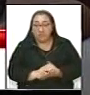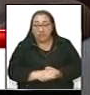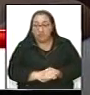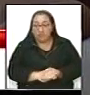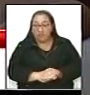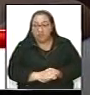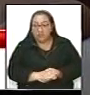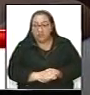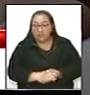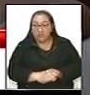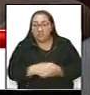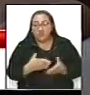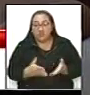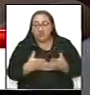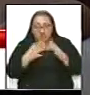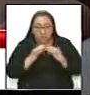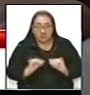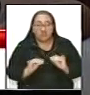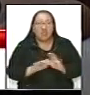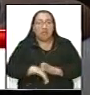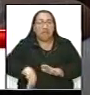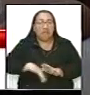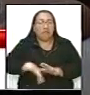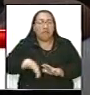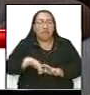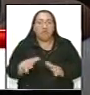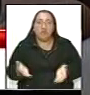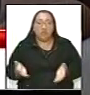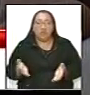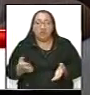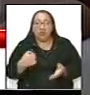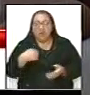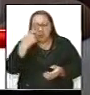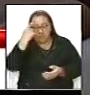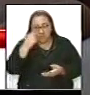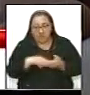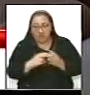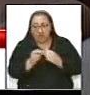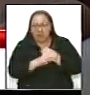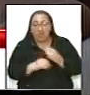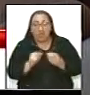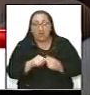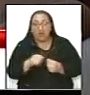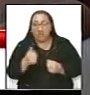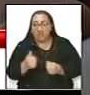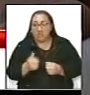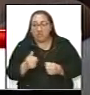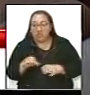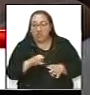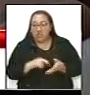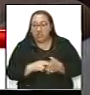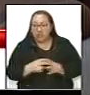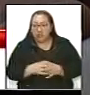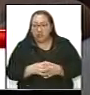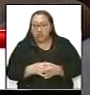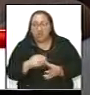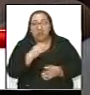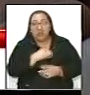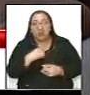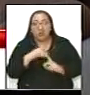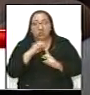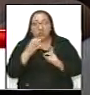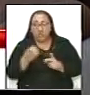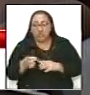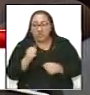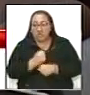Y eso está quedando fuera, considerando que el país vecino ejecuta, el Ministerio de Cultura